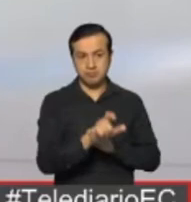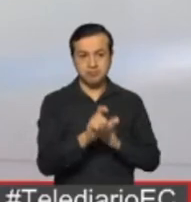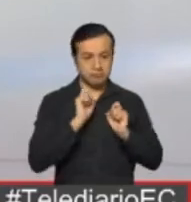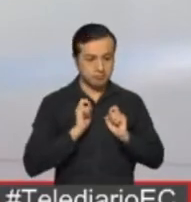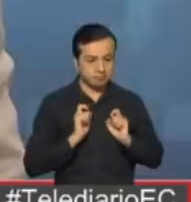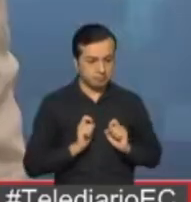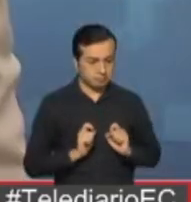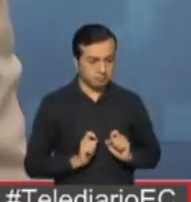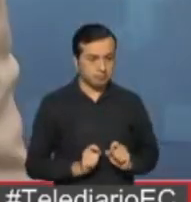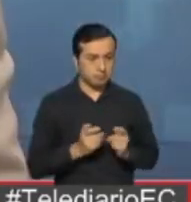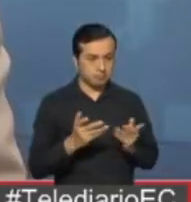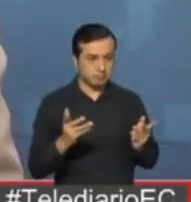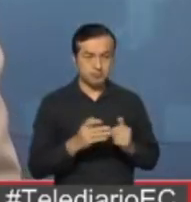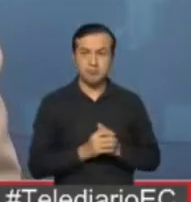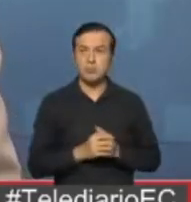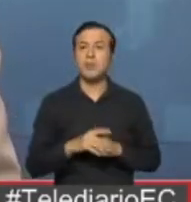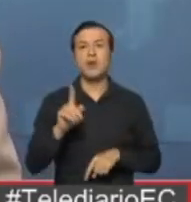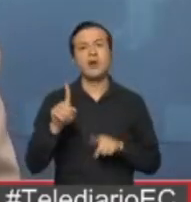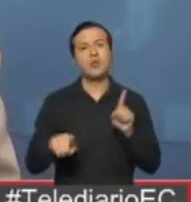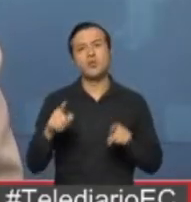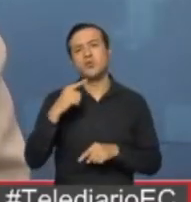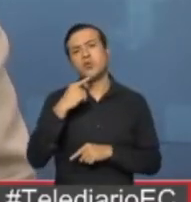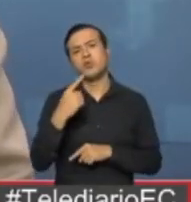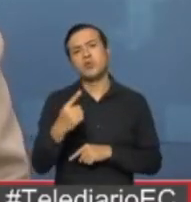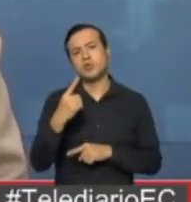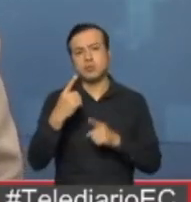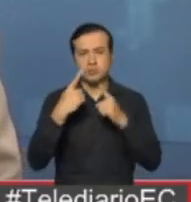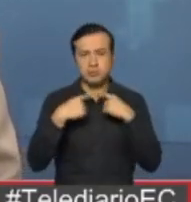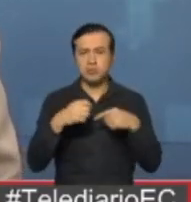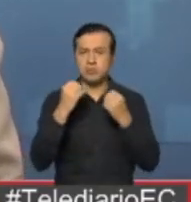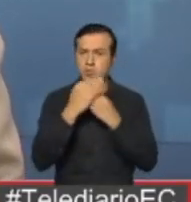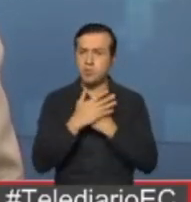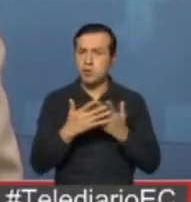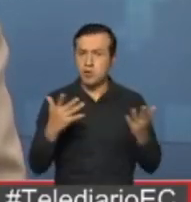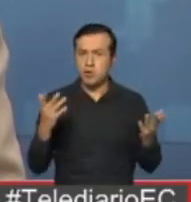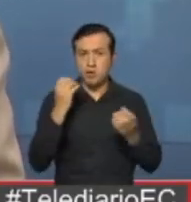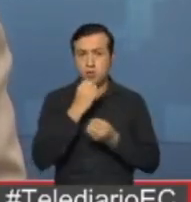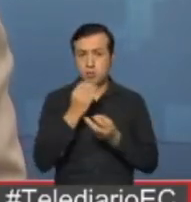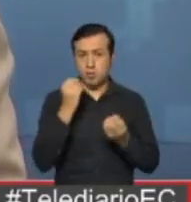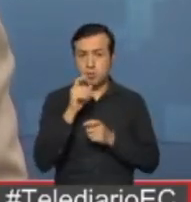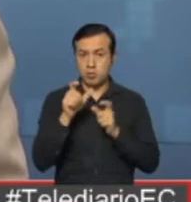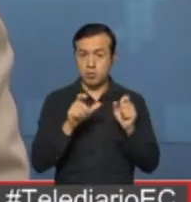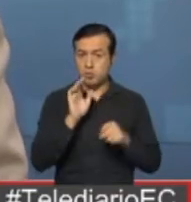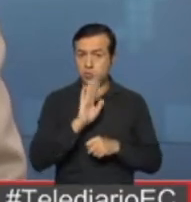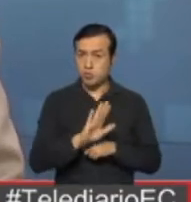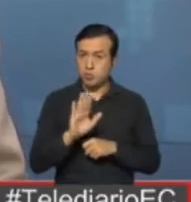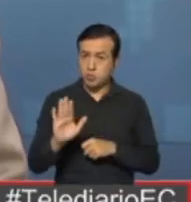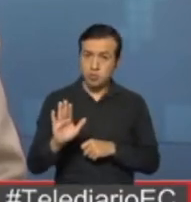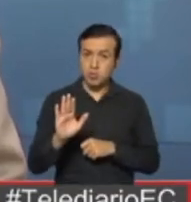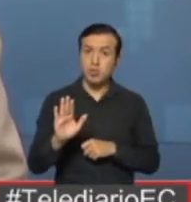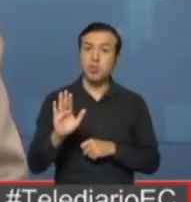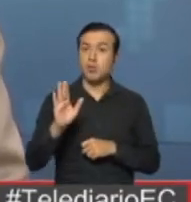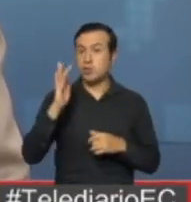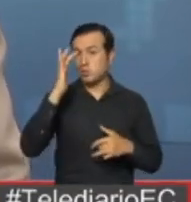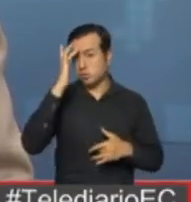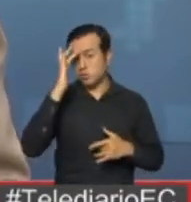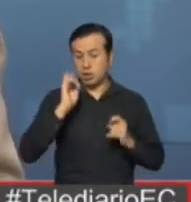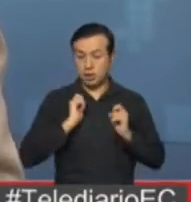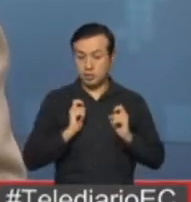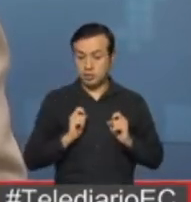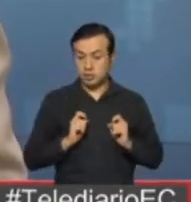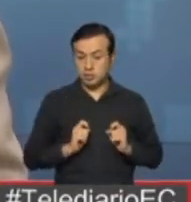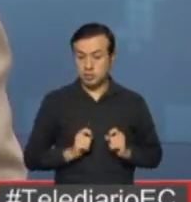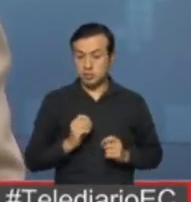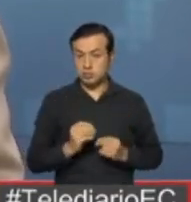es decir que muchas veces se dice que el mensaje o la noticia la información al paciente de decirle usted está con cáncer es